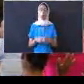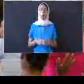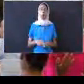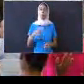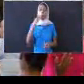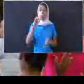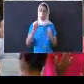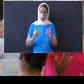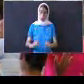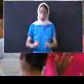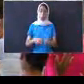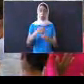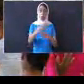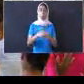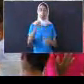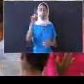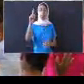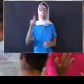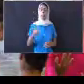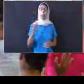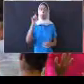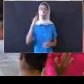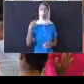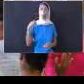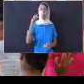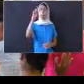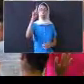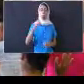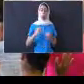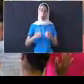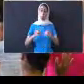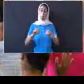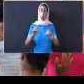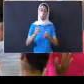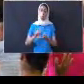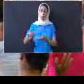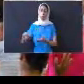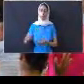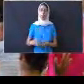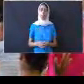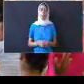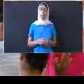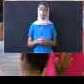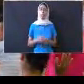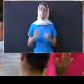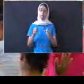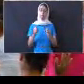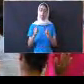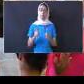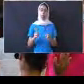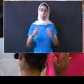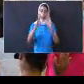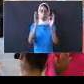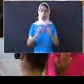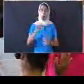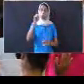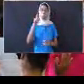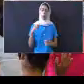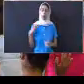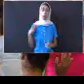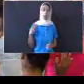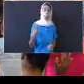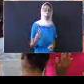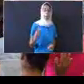Para que tú obres Y hagas Señor Conforme a tu voluntad Padre En el nombre poderoso de Jesús Señor